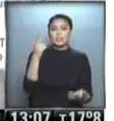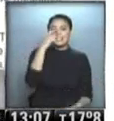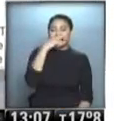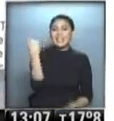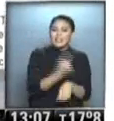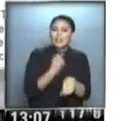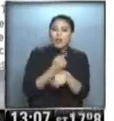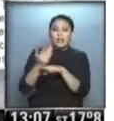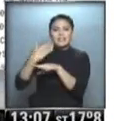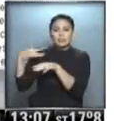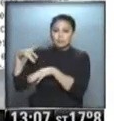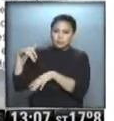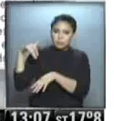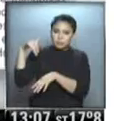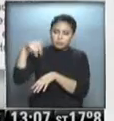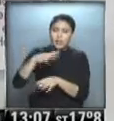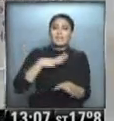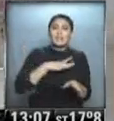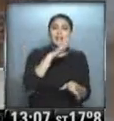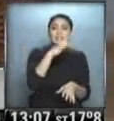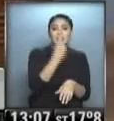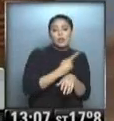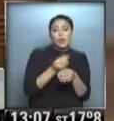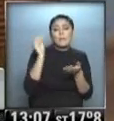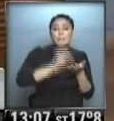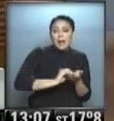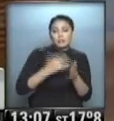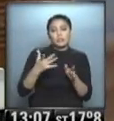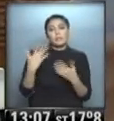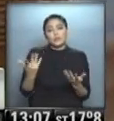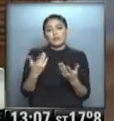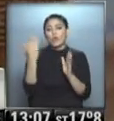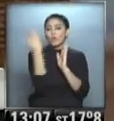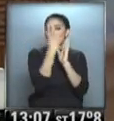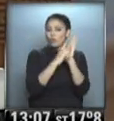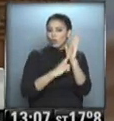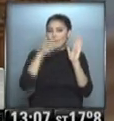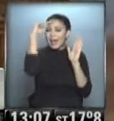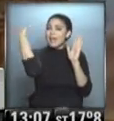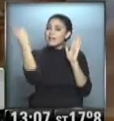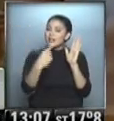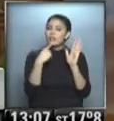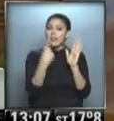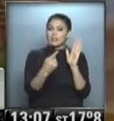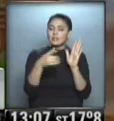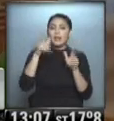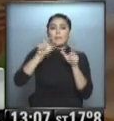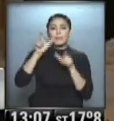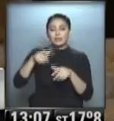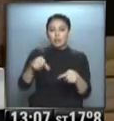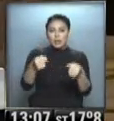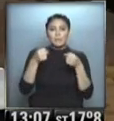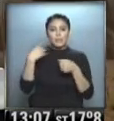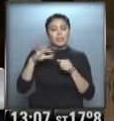7 horas anteriores y le quedaba todavía un vuelo como de 5 o 6 horas más. Y bueno, las normas internacionales establecían que en ese lugar donde la tripulación tenía que